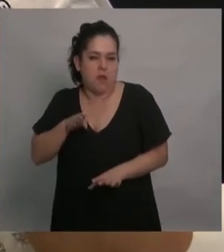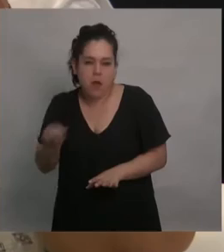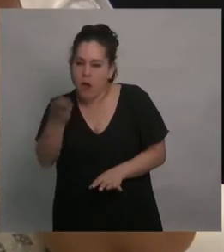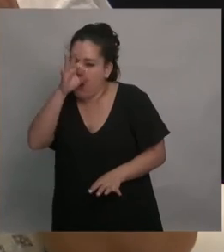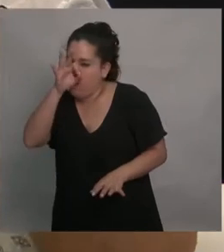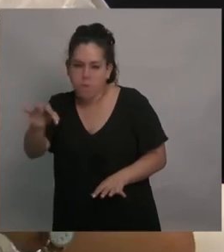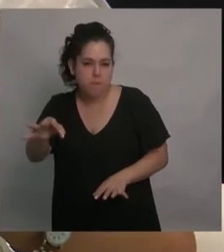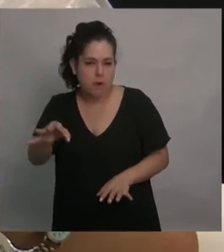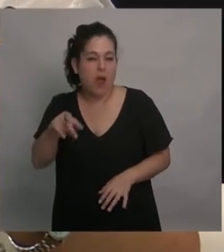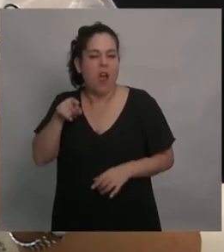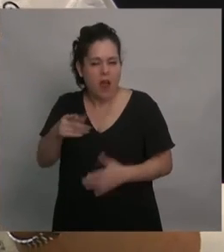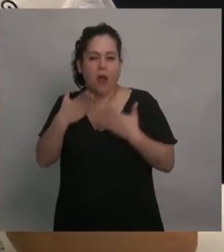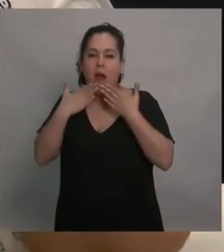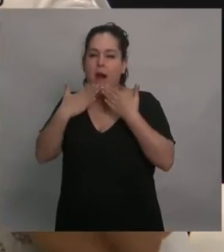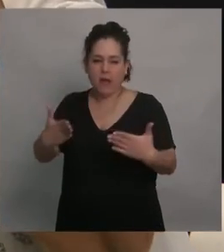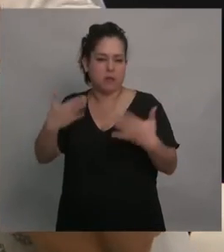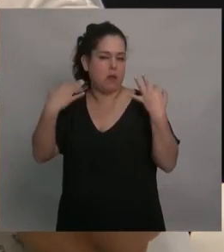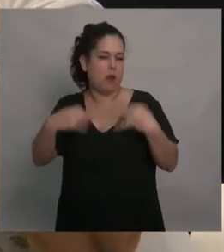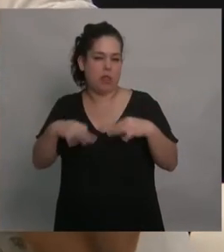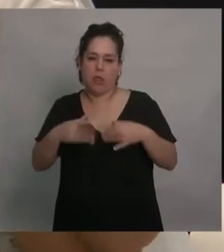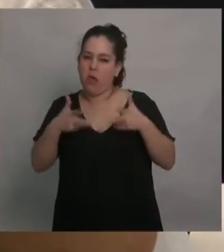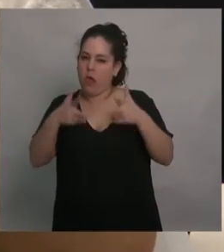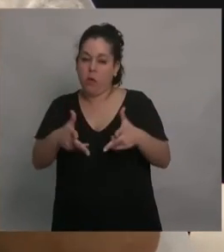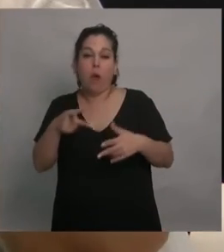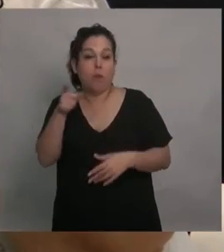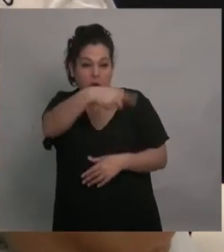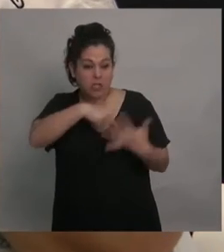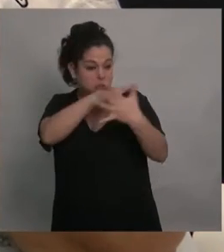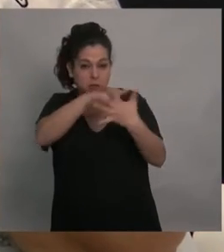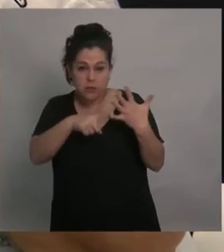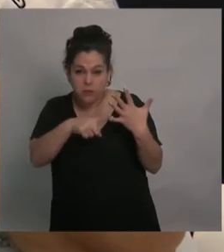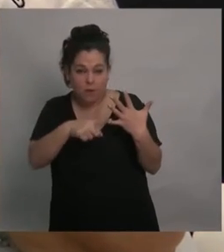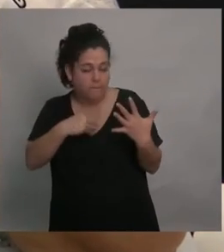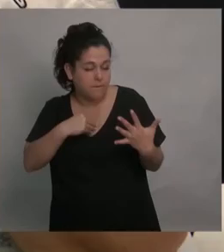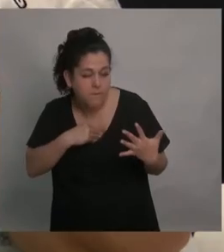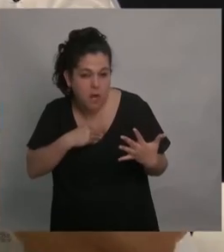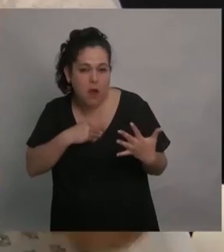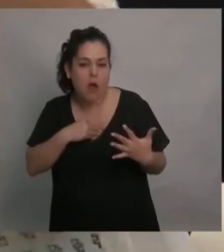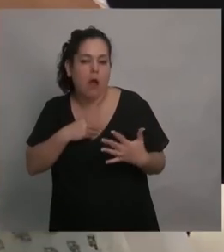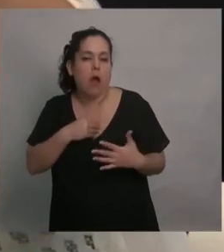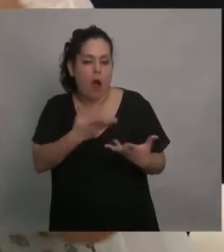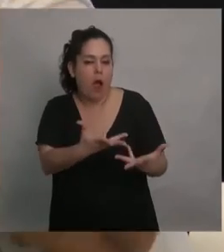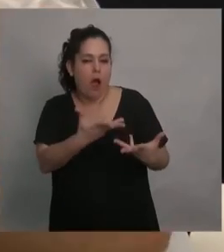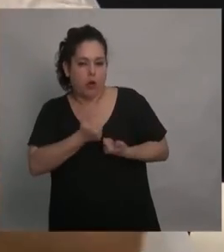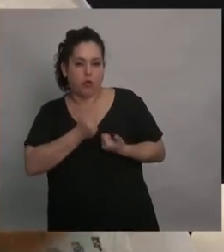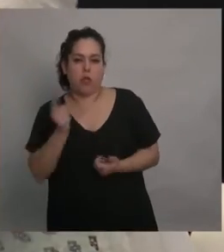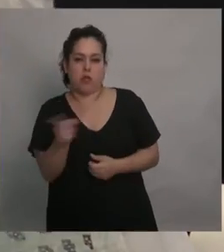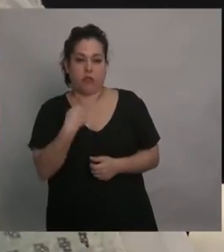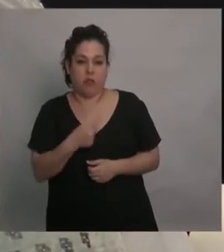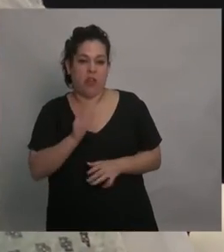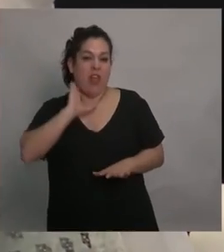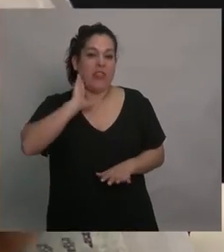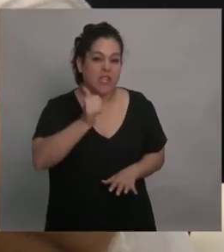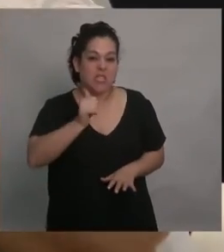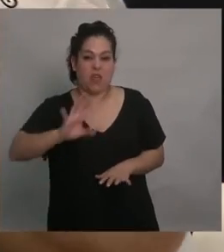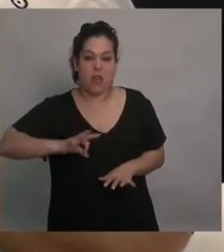debemos agradecer, porque con su sacrificio nos ayudaron a todos nosotros. Con sus 16 años de